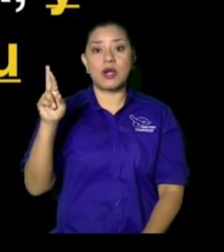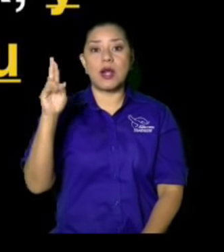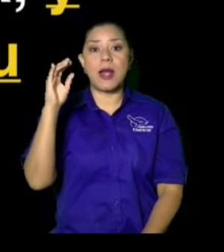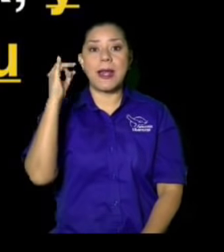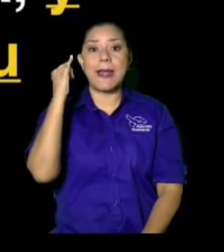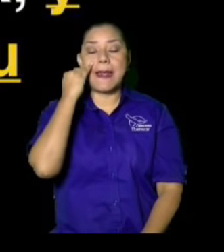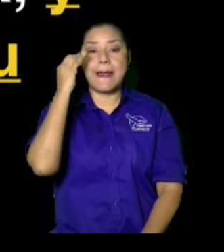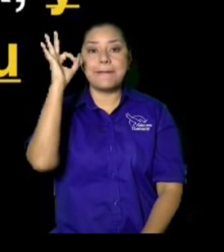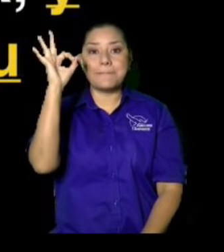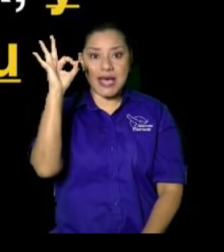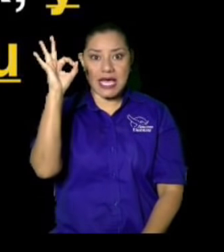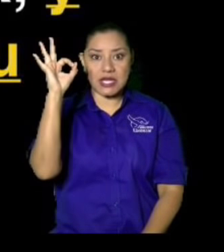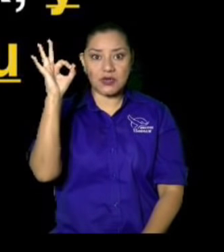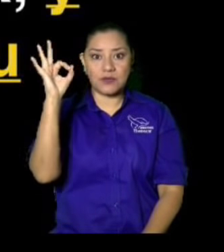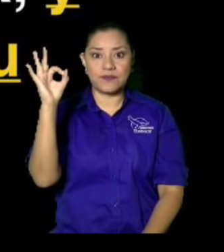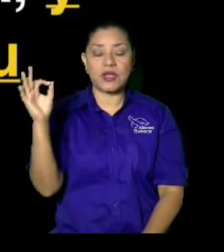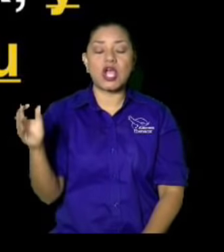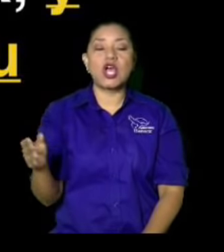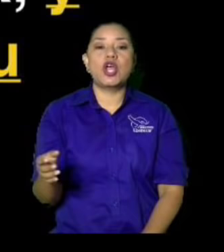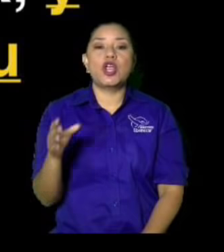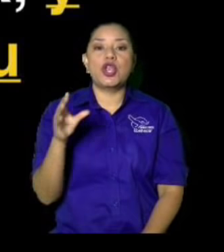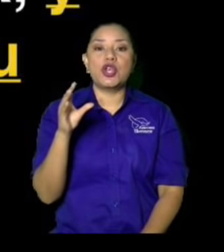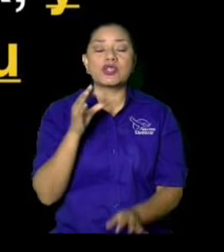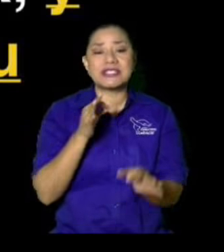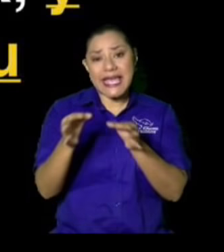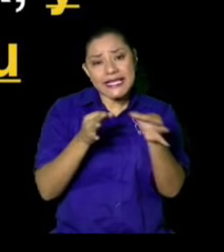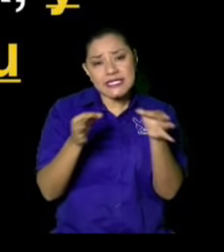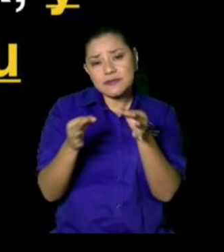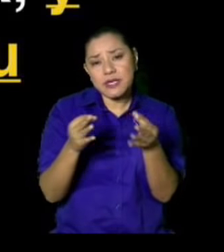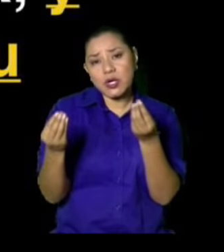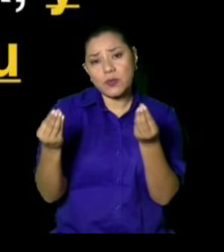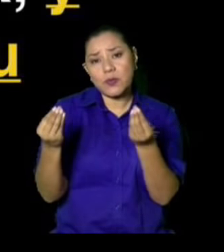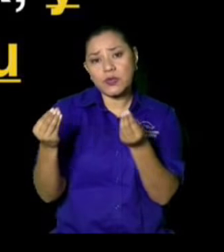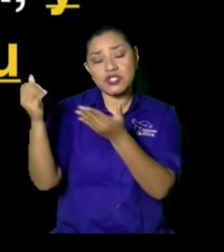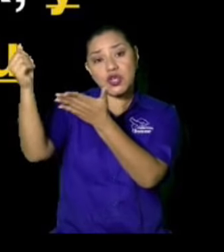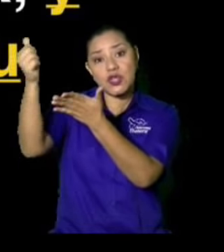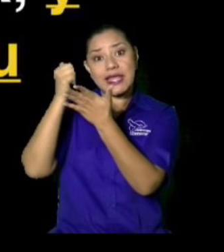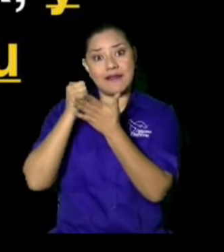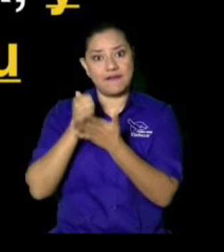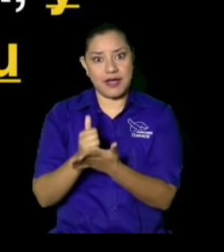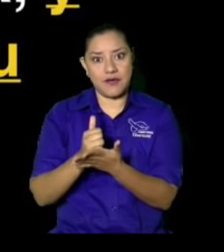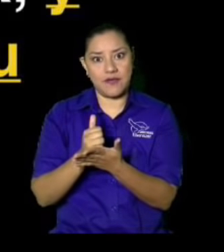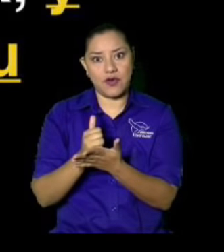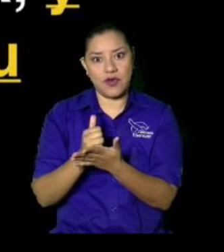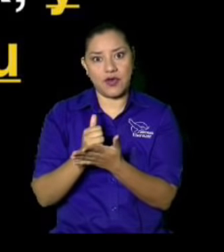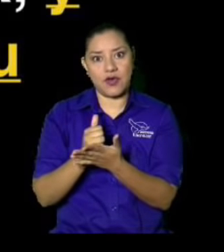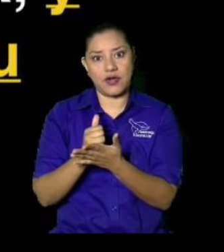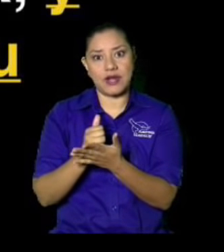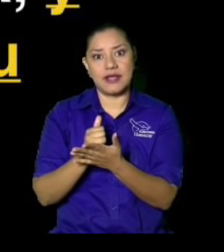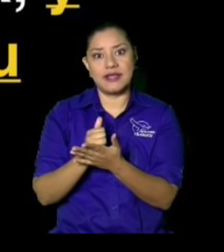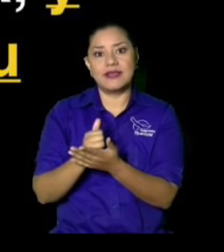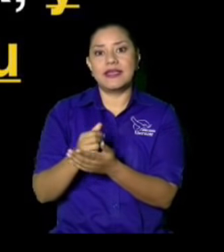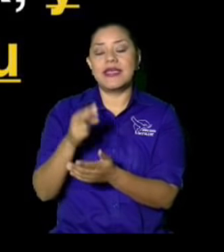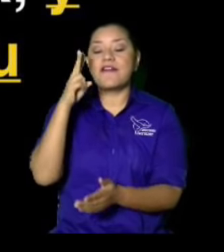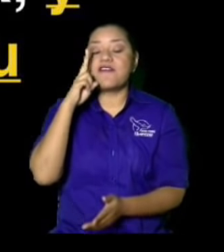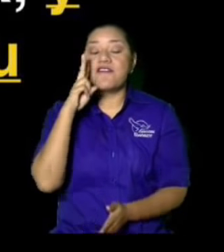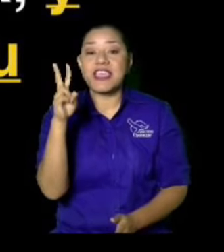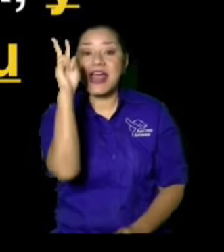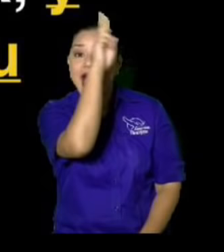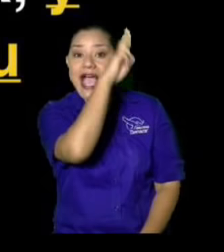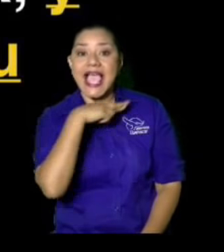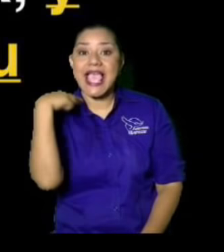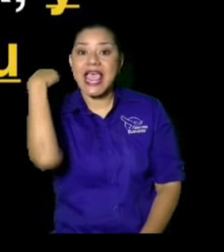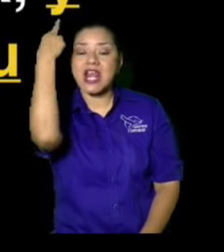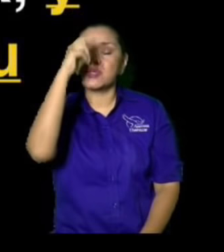del favor, de la gracia de Dios. Pero mire, orará Dios y recibirá su favor. Verá el rostro